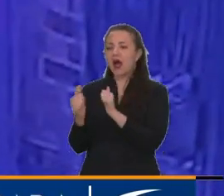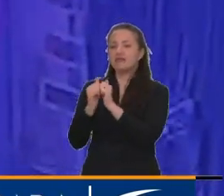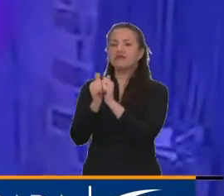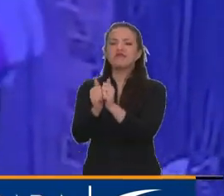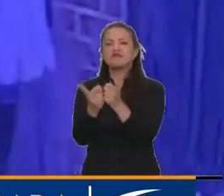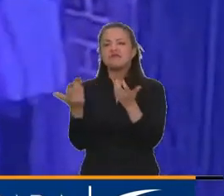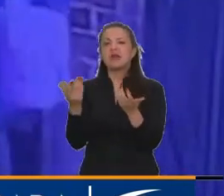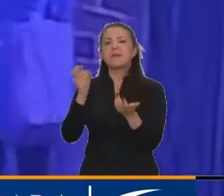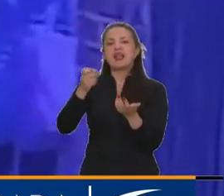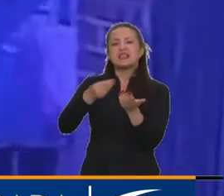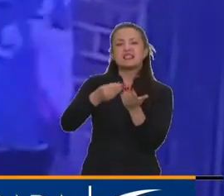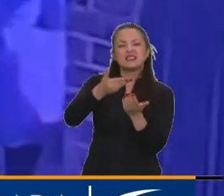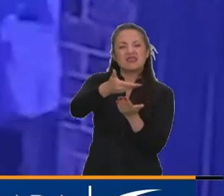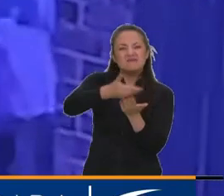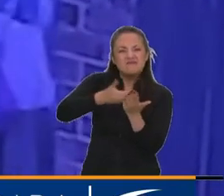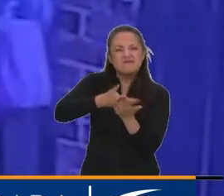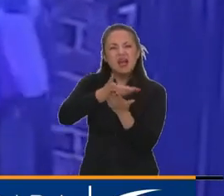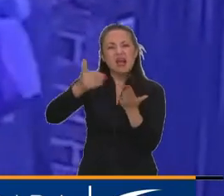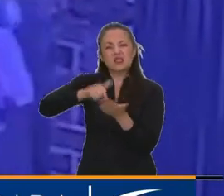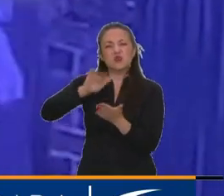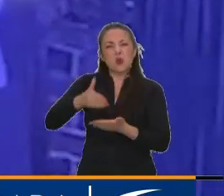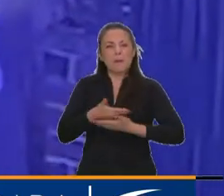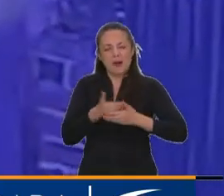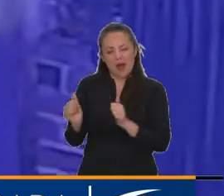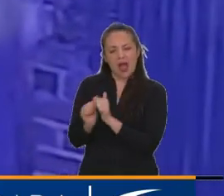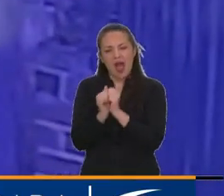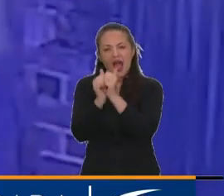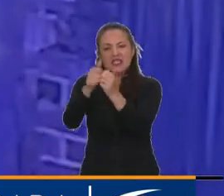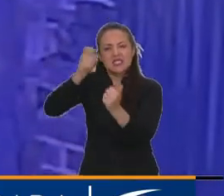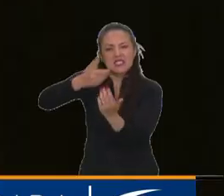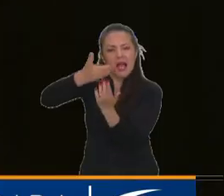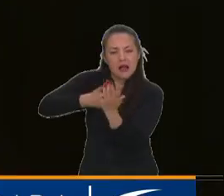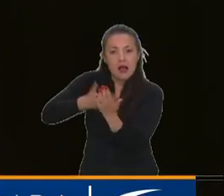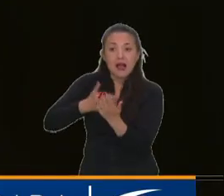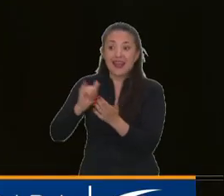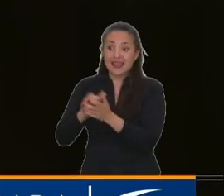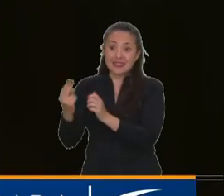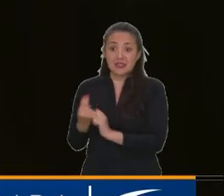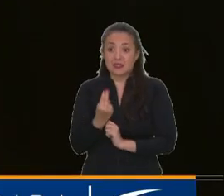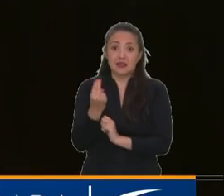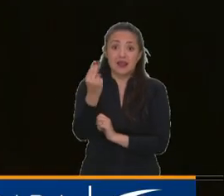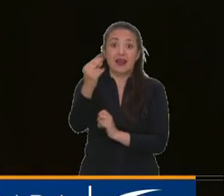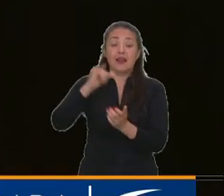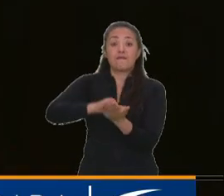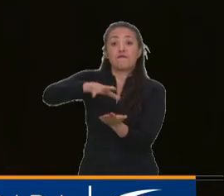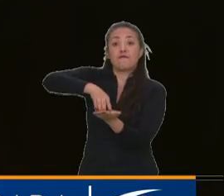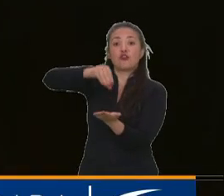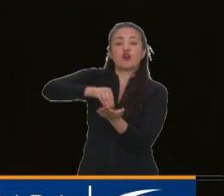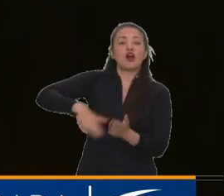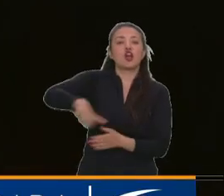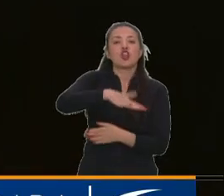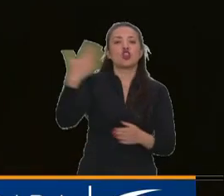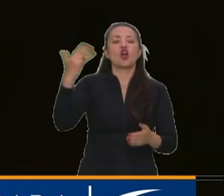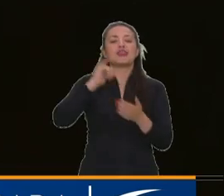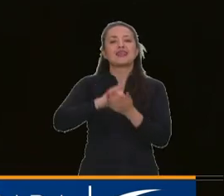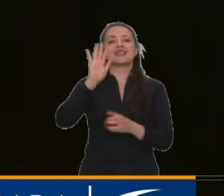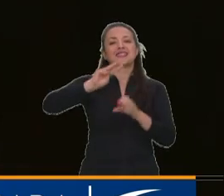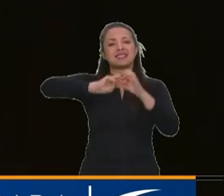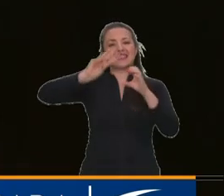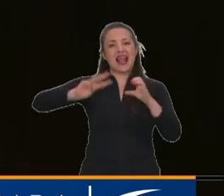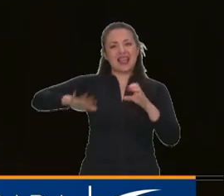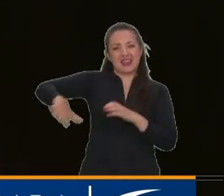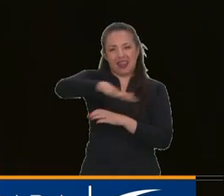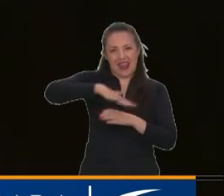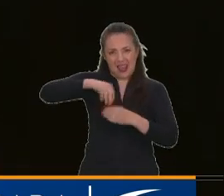sacar algunos documentos para la bebé. En ese momento, mientras va a sacar una fotocopia en el barrio Salitre, en la localidad de